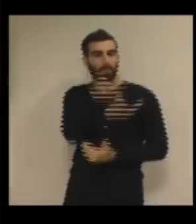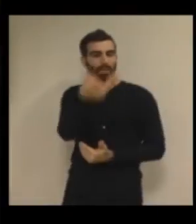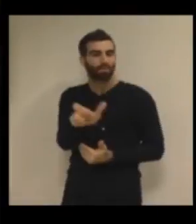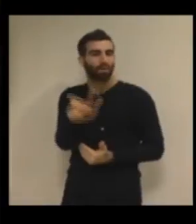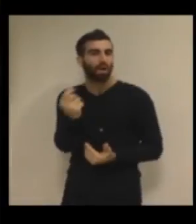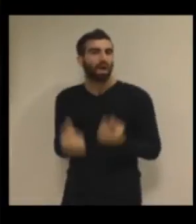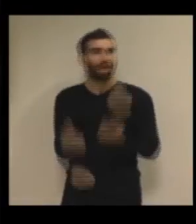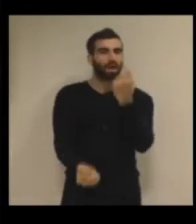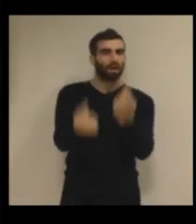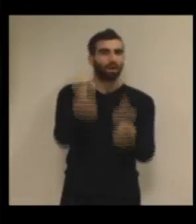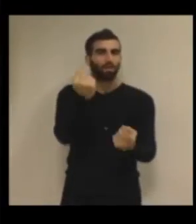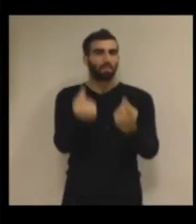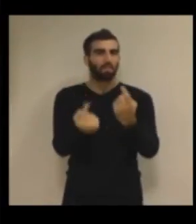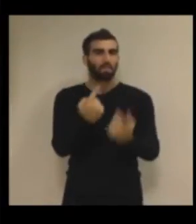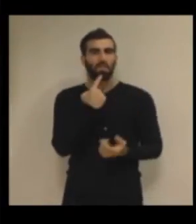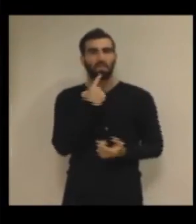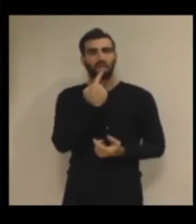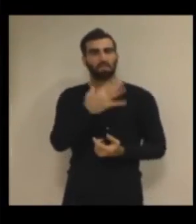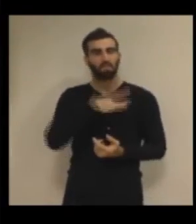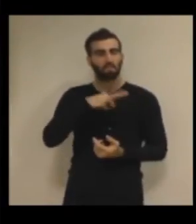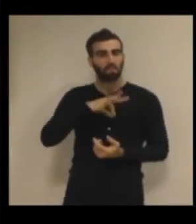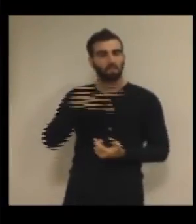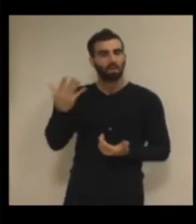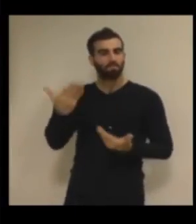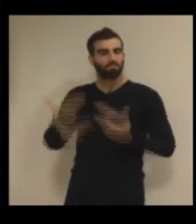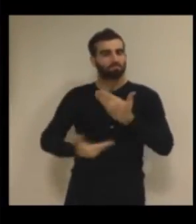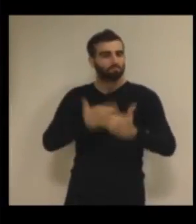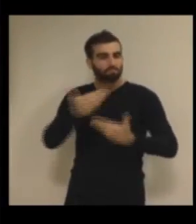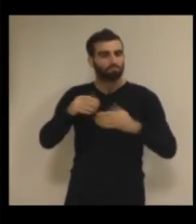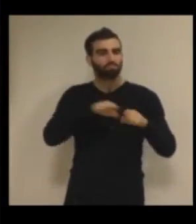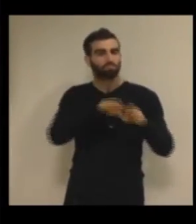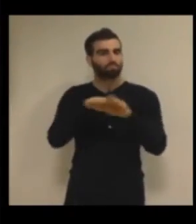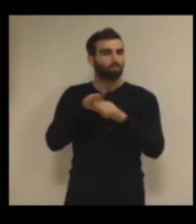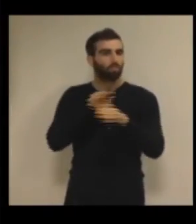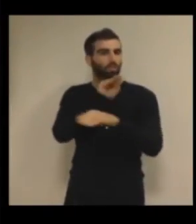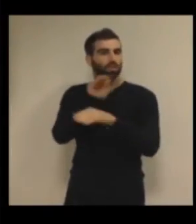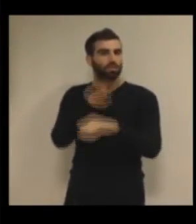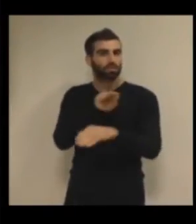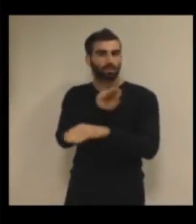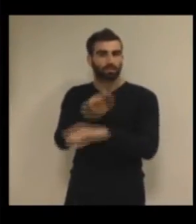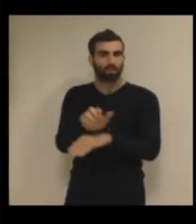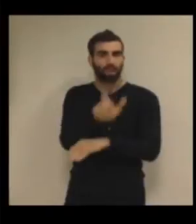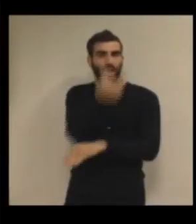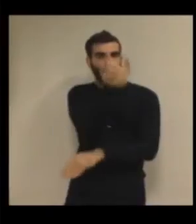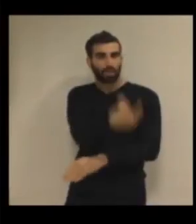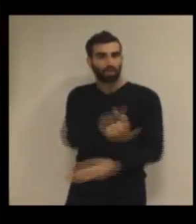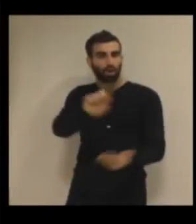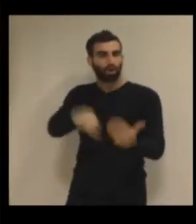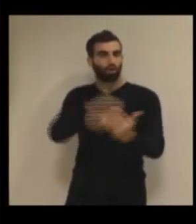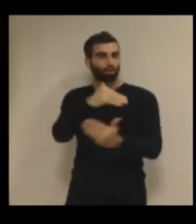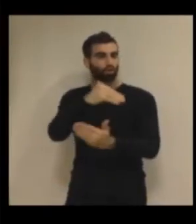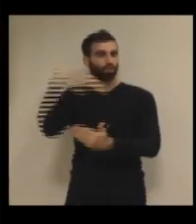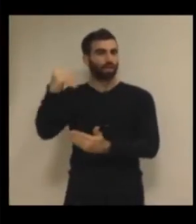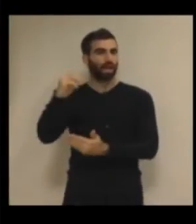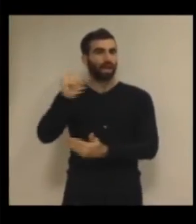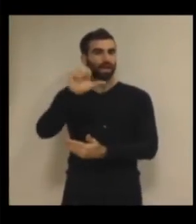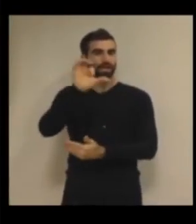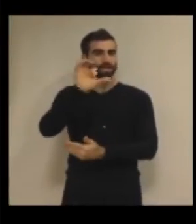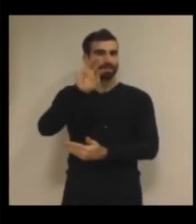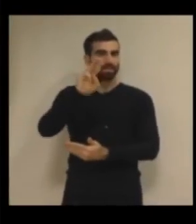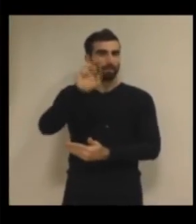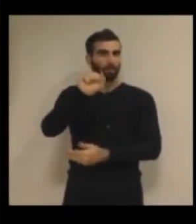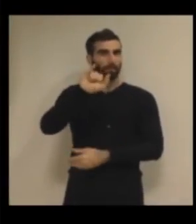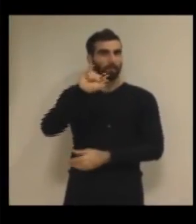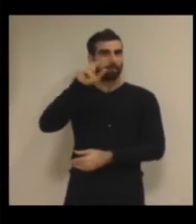pues digamos como que le dé sustento y mantenimiento, ¿no? Y la persona contratada por Aspaim a ese efecto pues